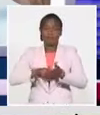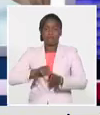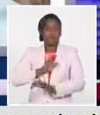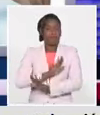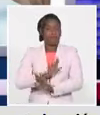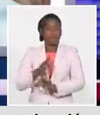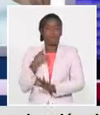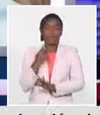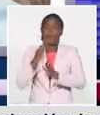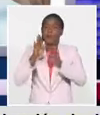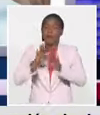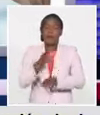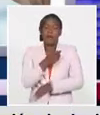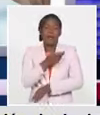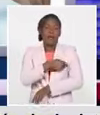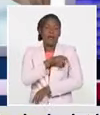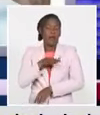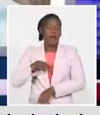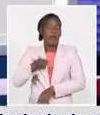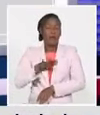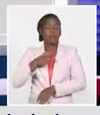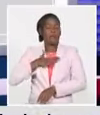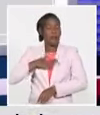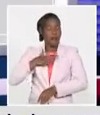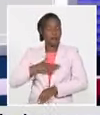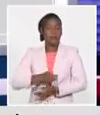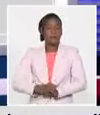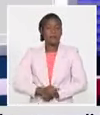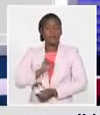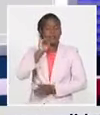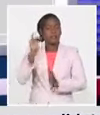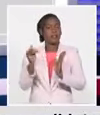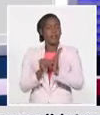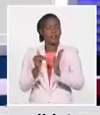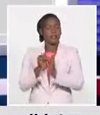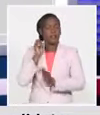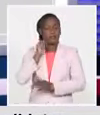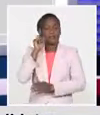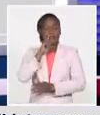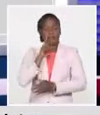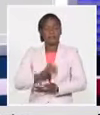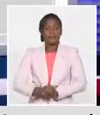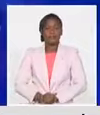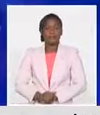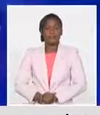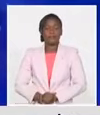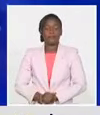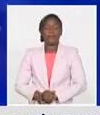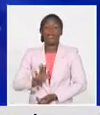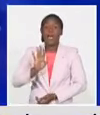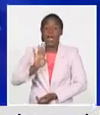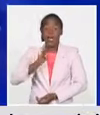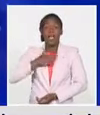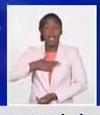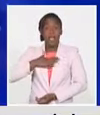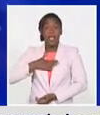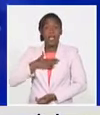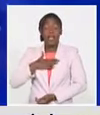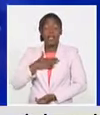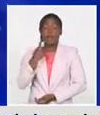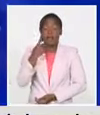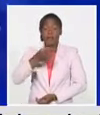están participando en el estudio clínico que tenemos. Gisela, bueno, continuamos contigo. Uno de los datos, Pepe, te comento, uno de los